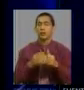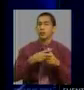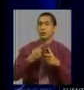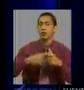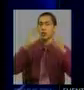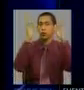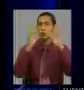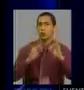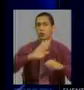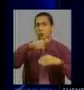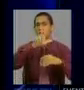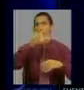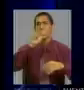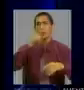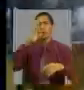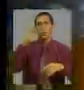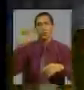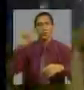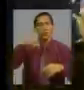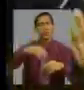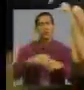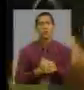total, solo 3.200 laboran en